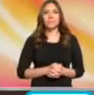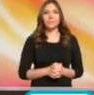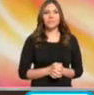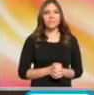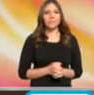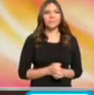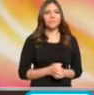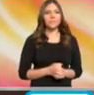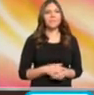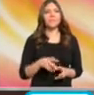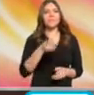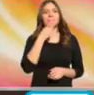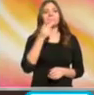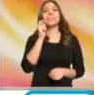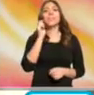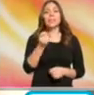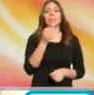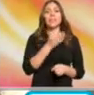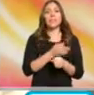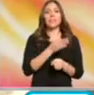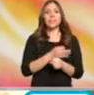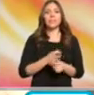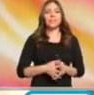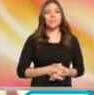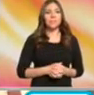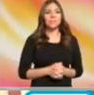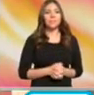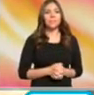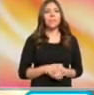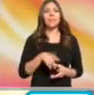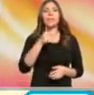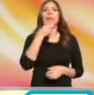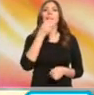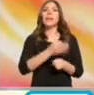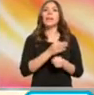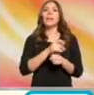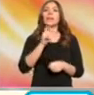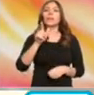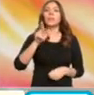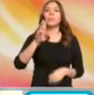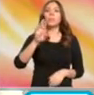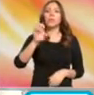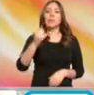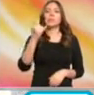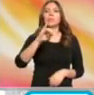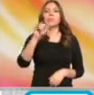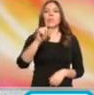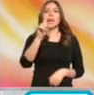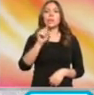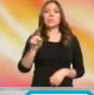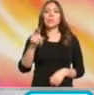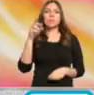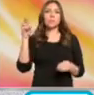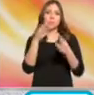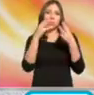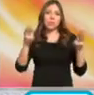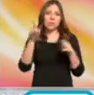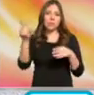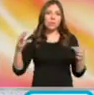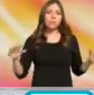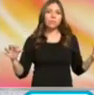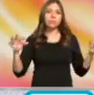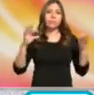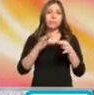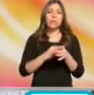¿En qué estaba yo? ¿En qué llegaban claro, los claro. inmigrantes? Entonces se estaba fusionando el blues y el jazz norteamericano y una de las primeras personas